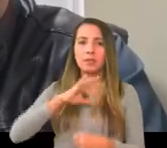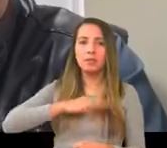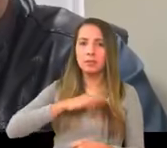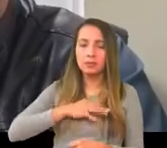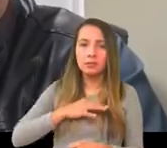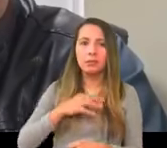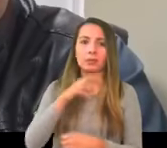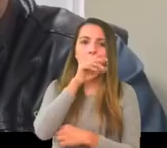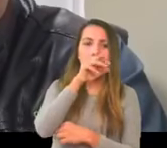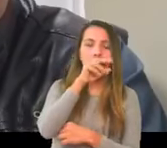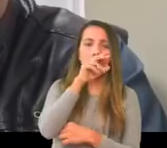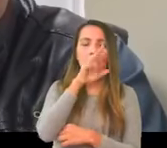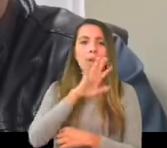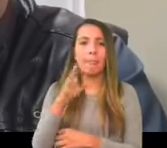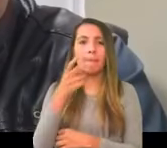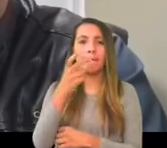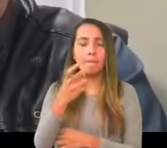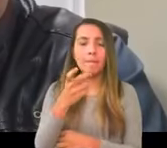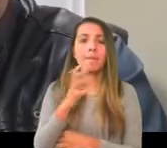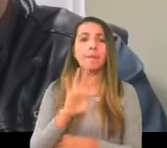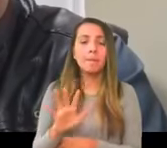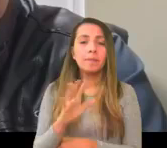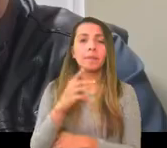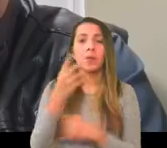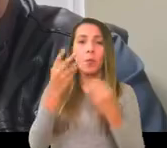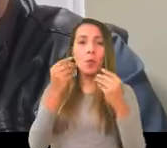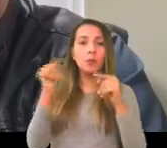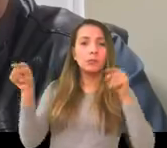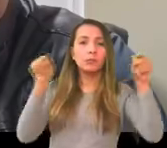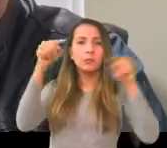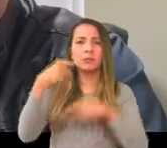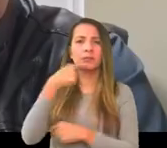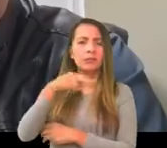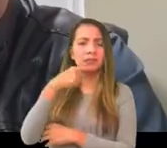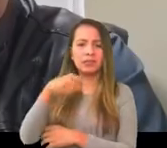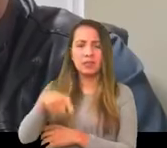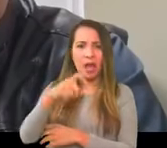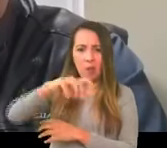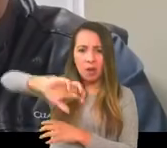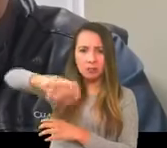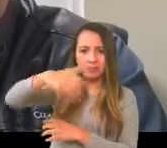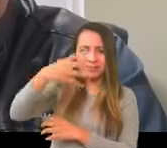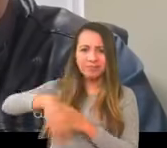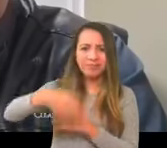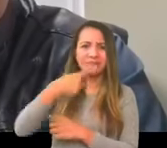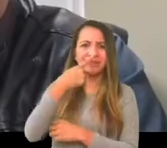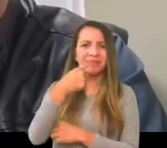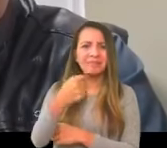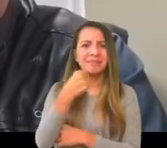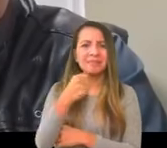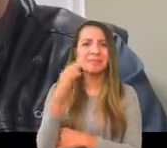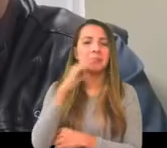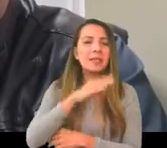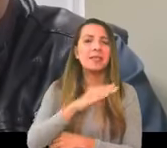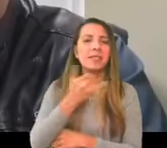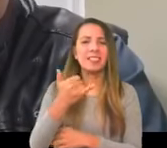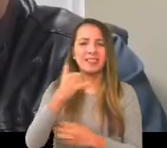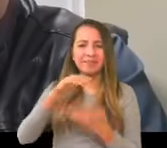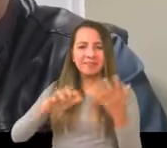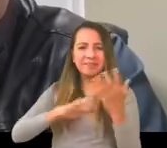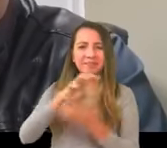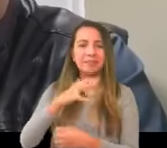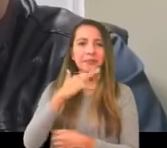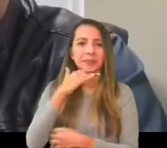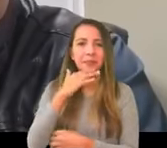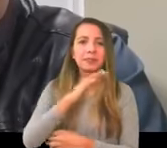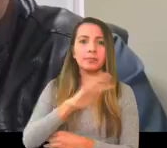aquí sigue esto. El agua se están quejando de mal olor y turbia, las pipas, y escuché una frase de usted que dice,